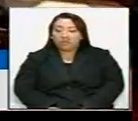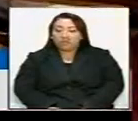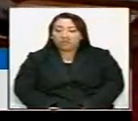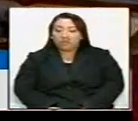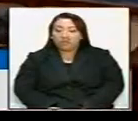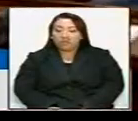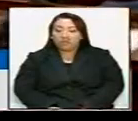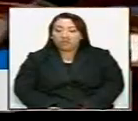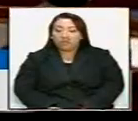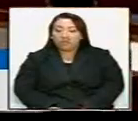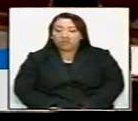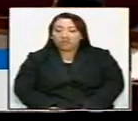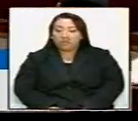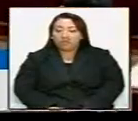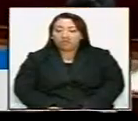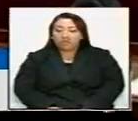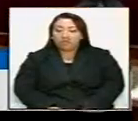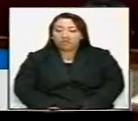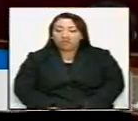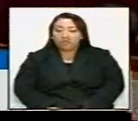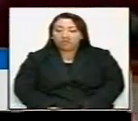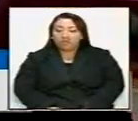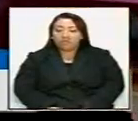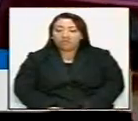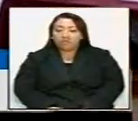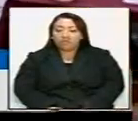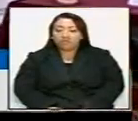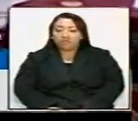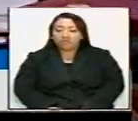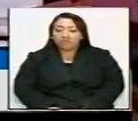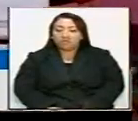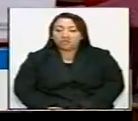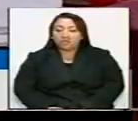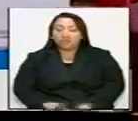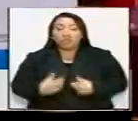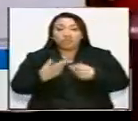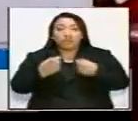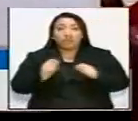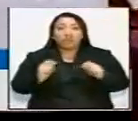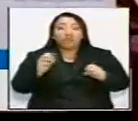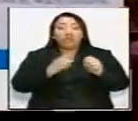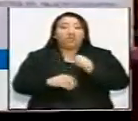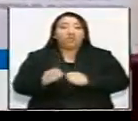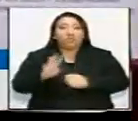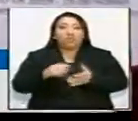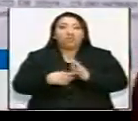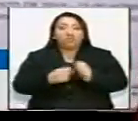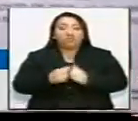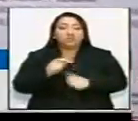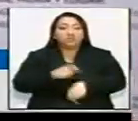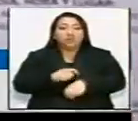tratado de organizarlas en cuatro puntos. Un primer punto está vinculado al tema de la temporalidad, ¿no?